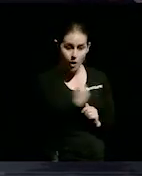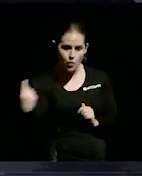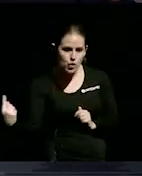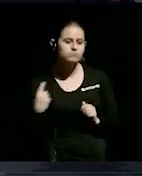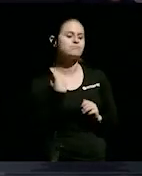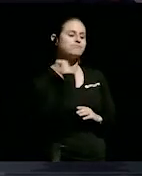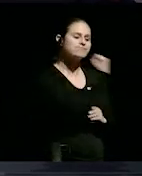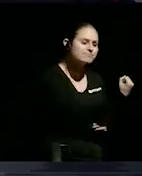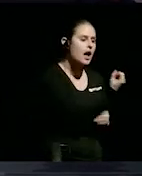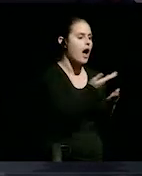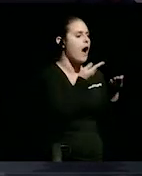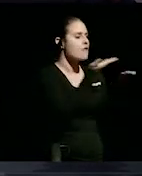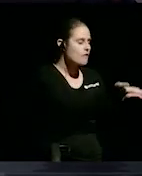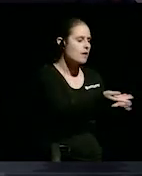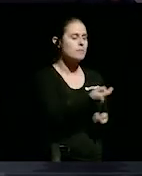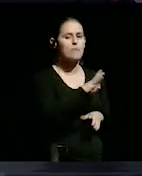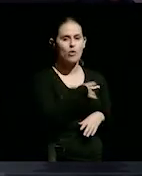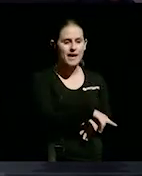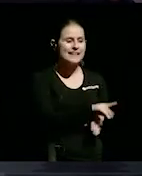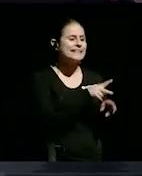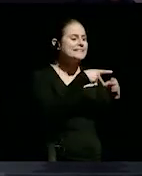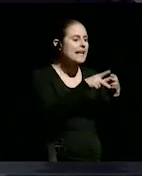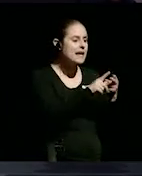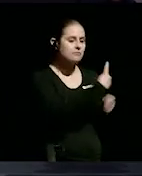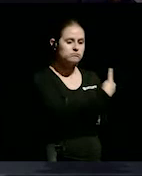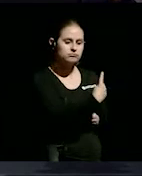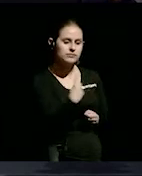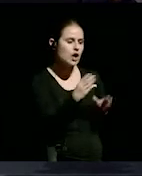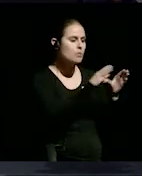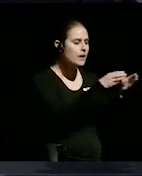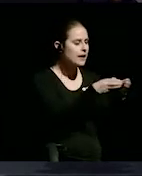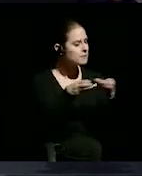trabajos con talleres dirigidos a grupos pequeños.